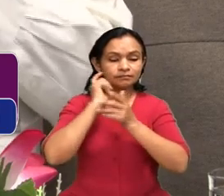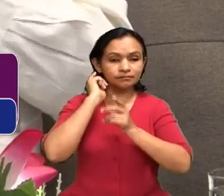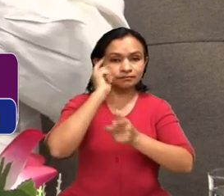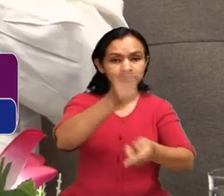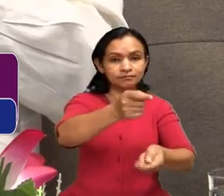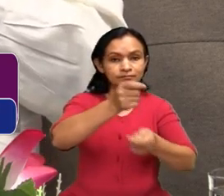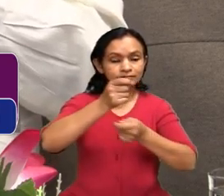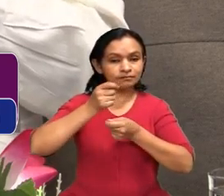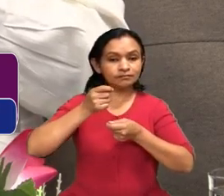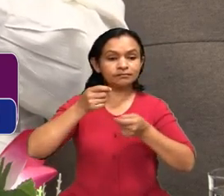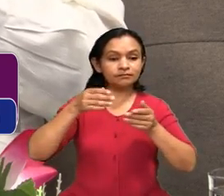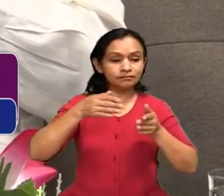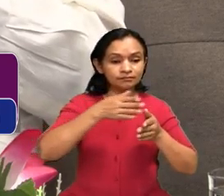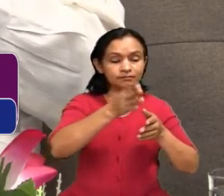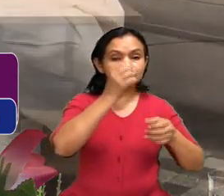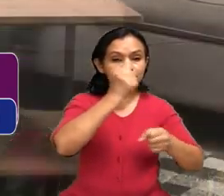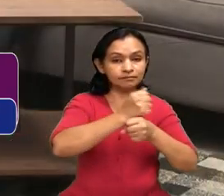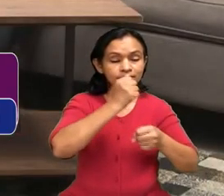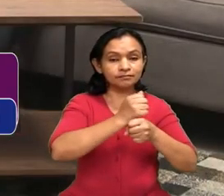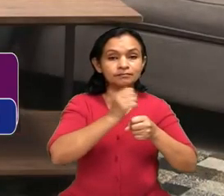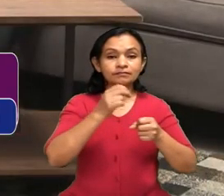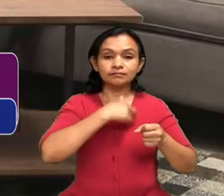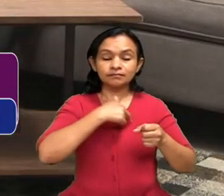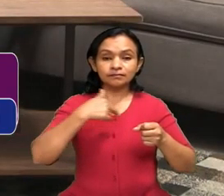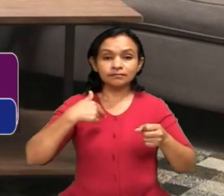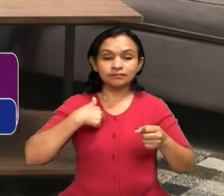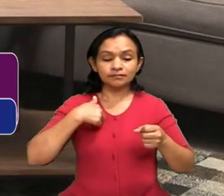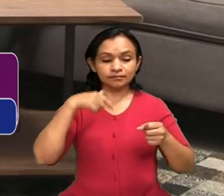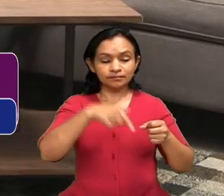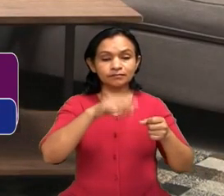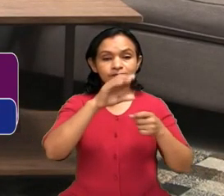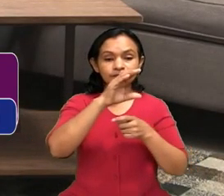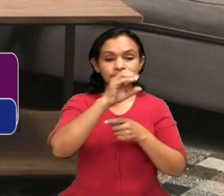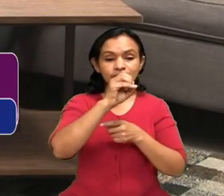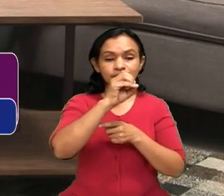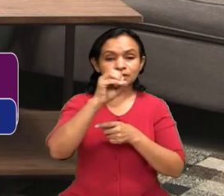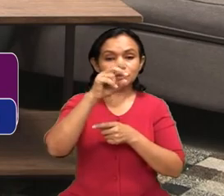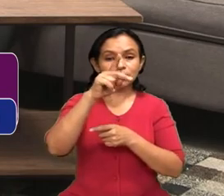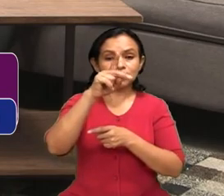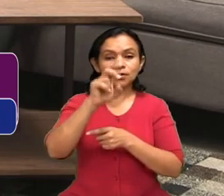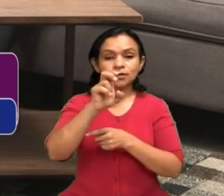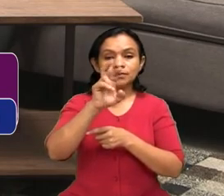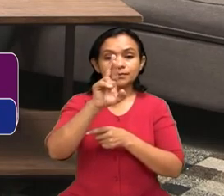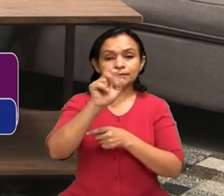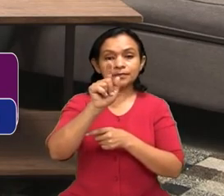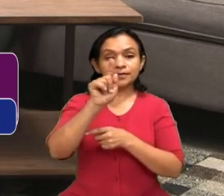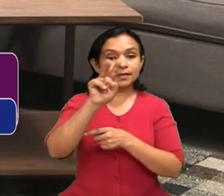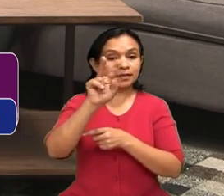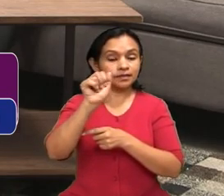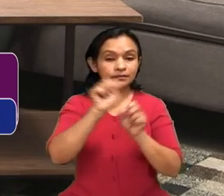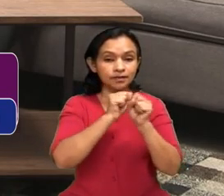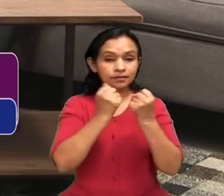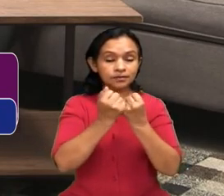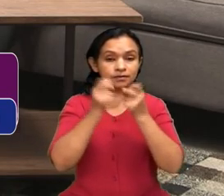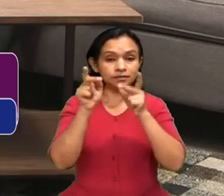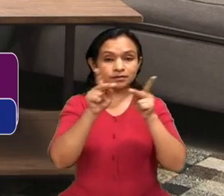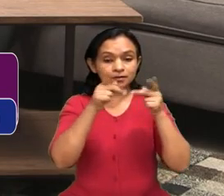del Huanqui, para formar estas cooperativas.